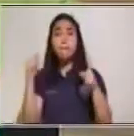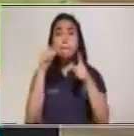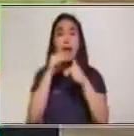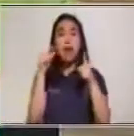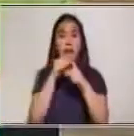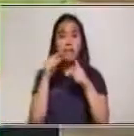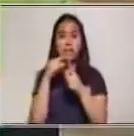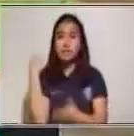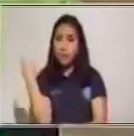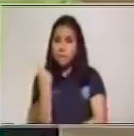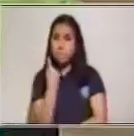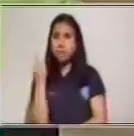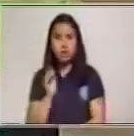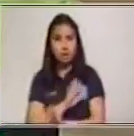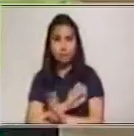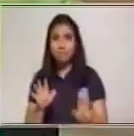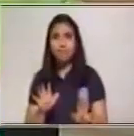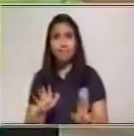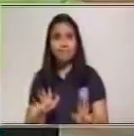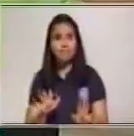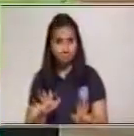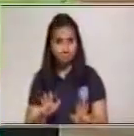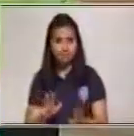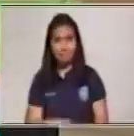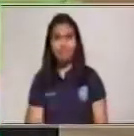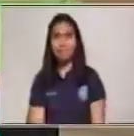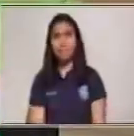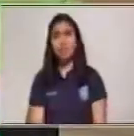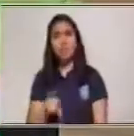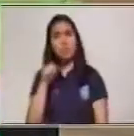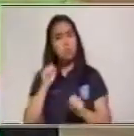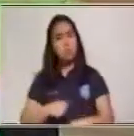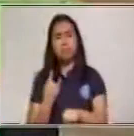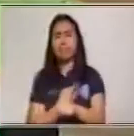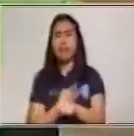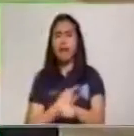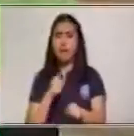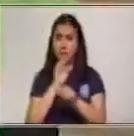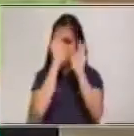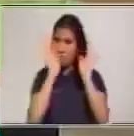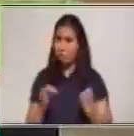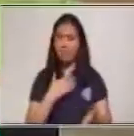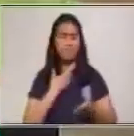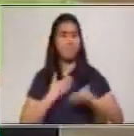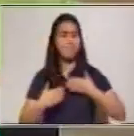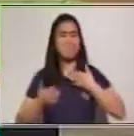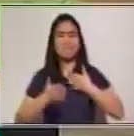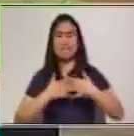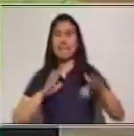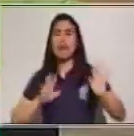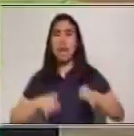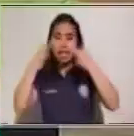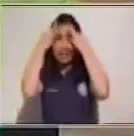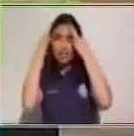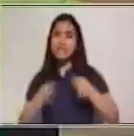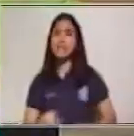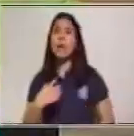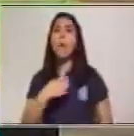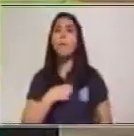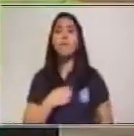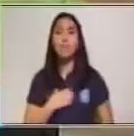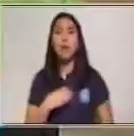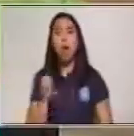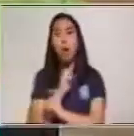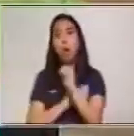incluso puedes colocarle dibujos si tú deseas. Un dibujo relacionado al tema que tú consideres es